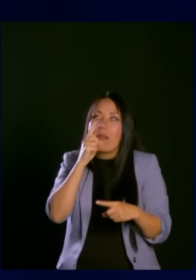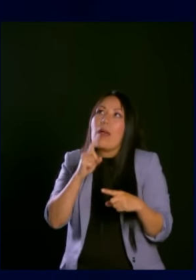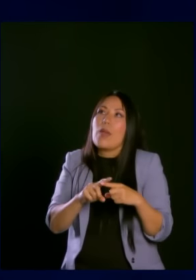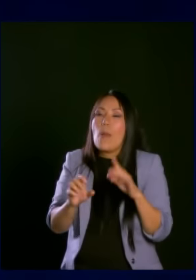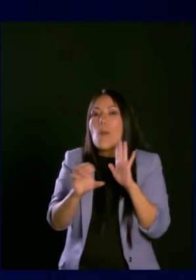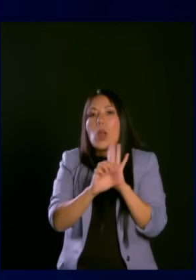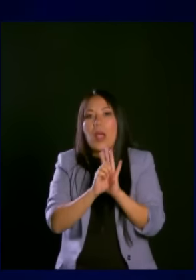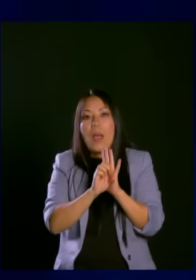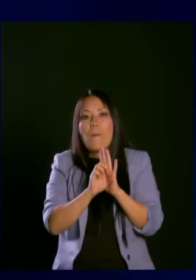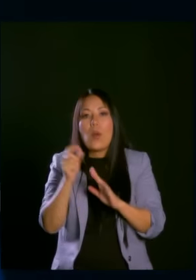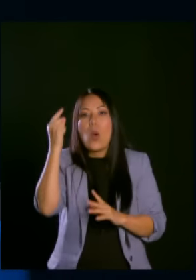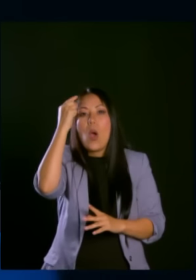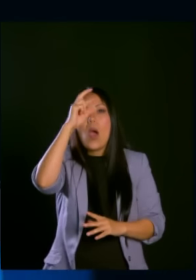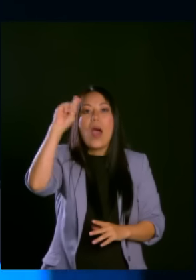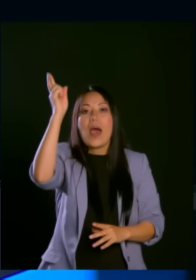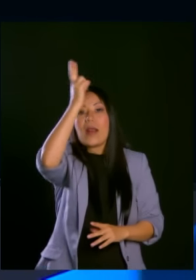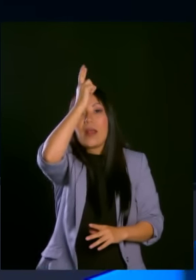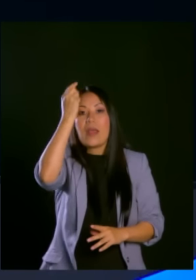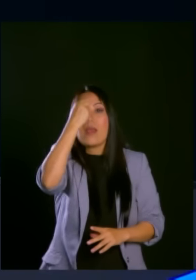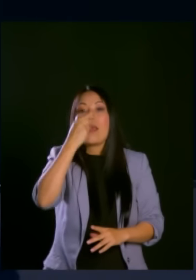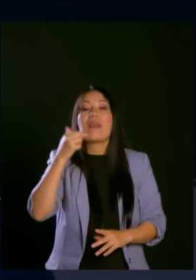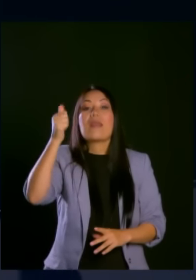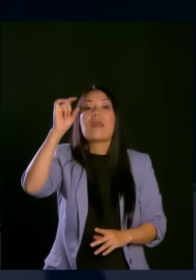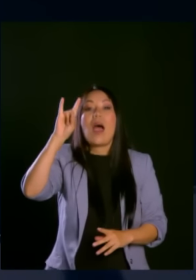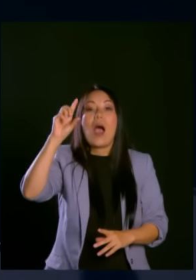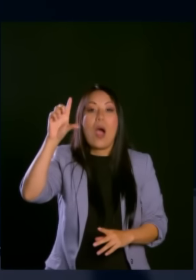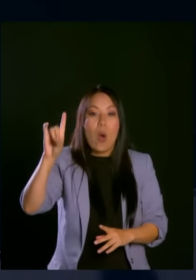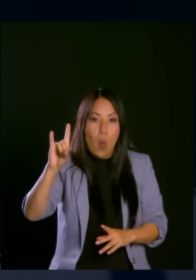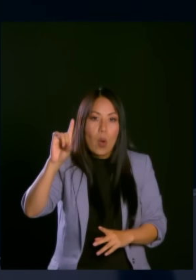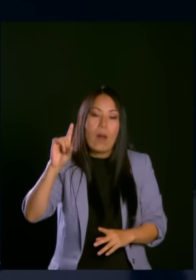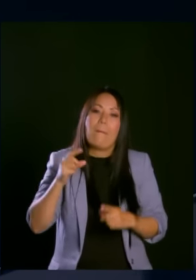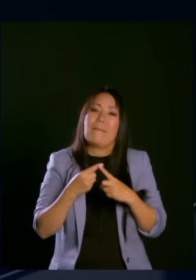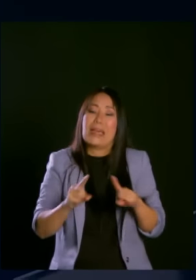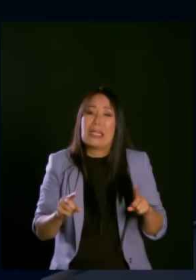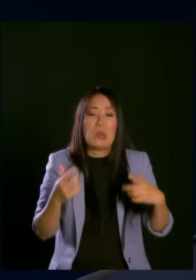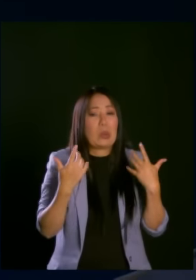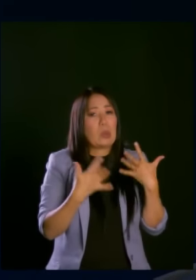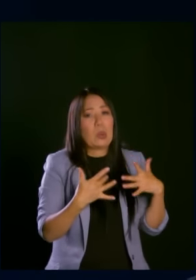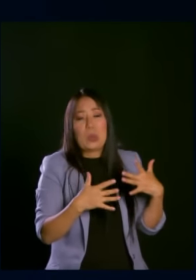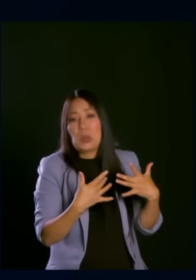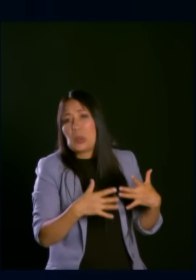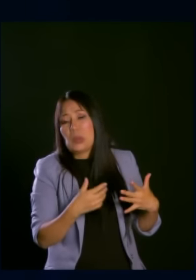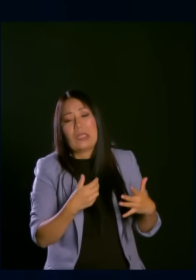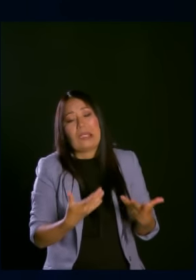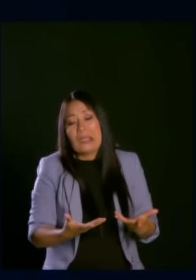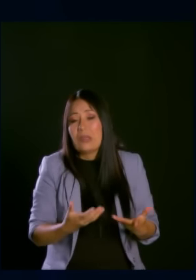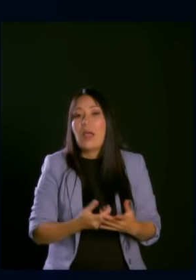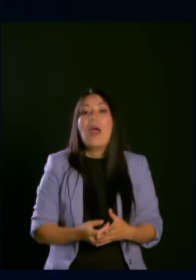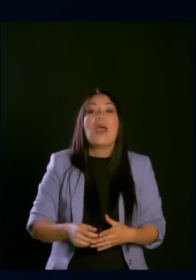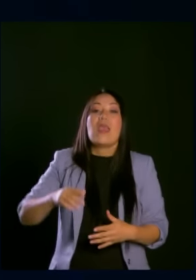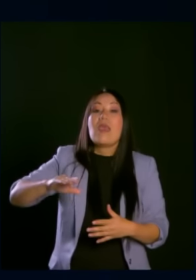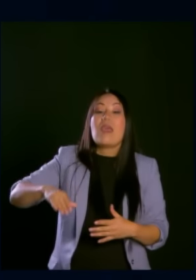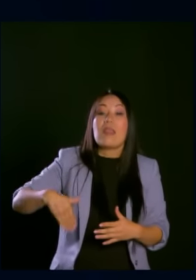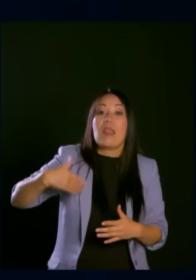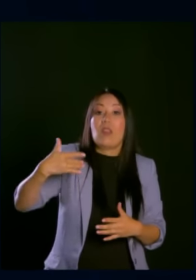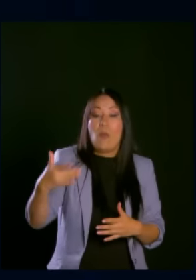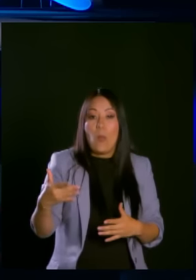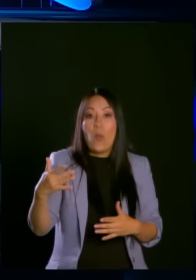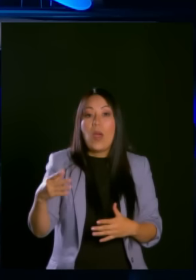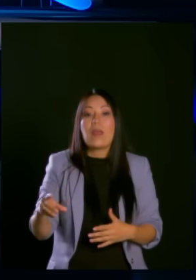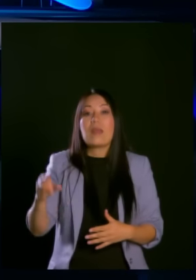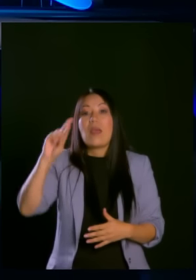dijo: si tanto insisten, ya les dije que no, pero aquí está. Y les fue de la patada. Y David fue el emprendimiento de Dios